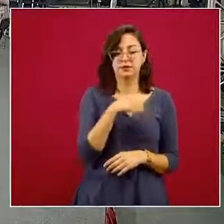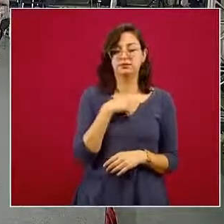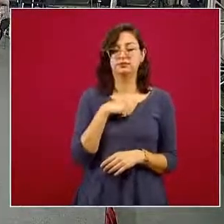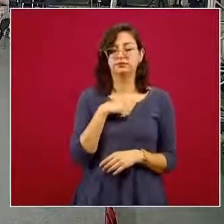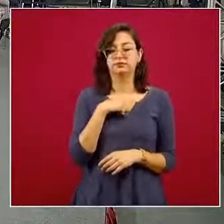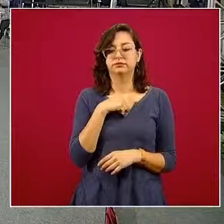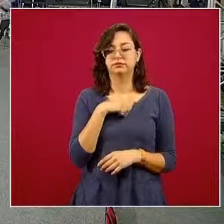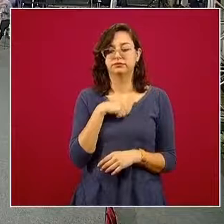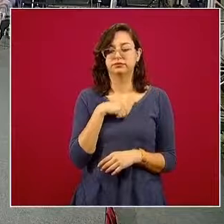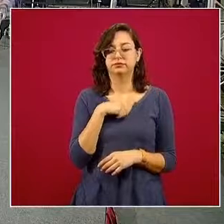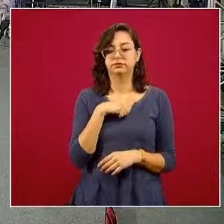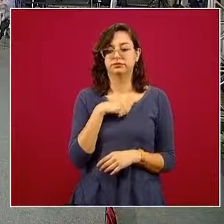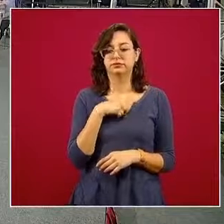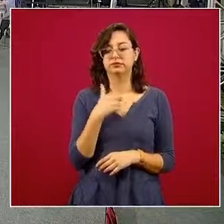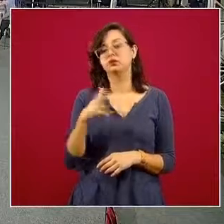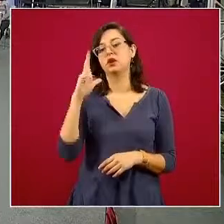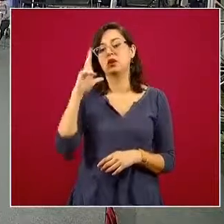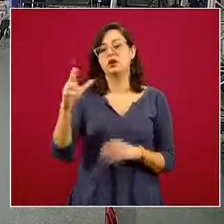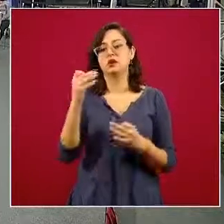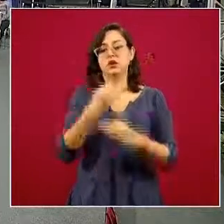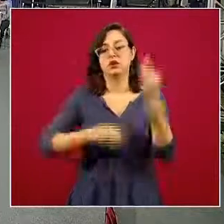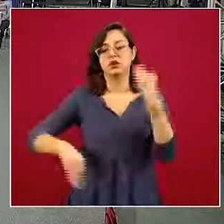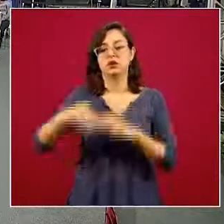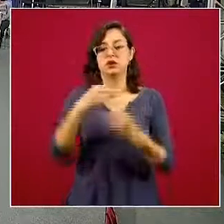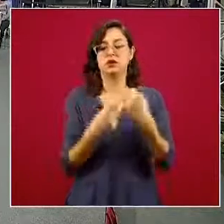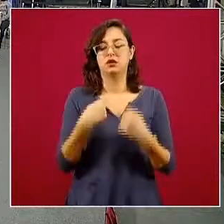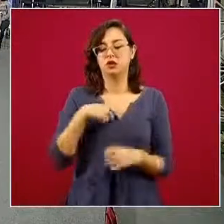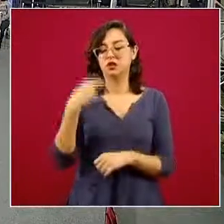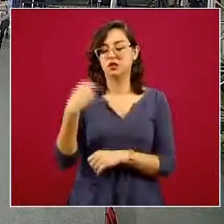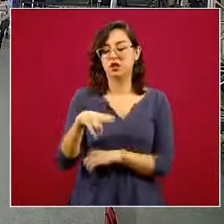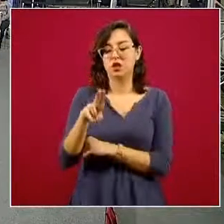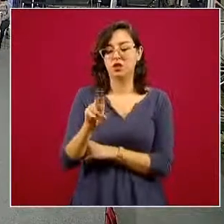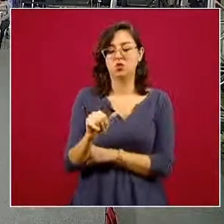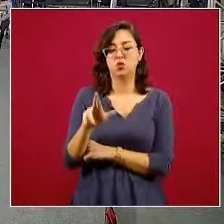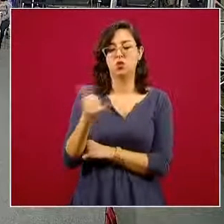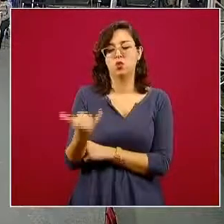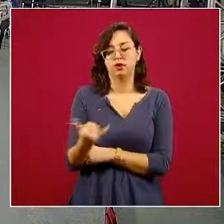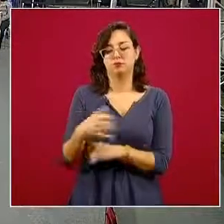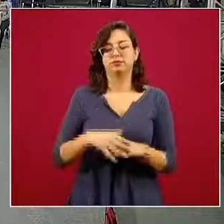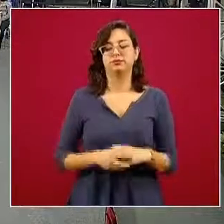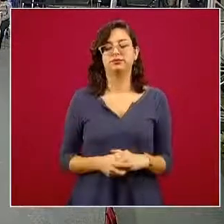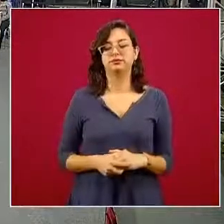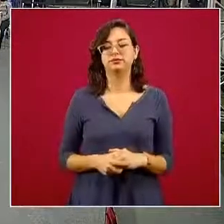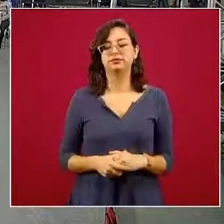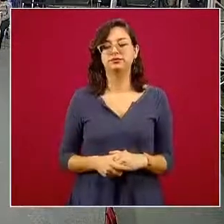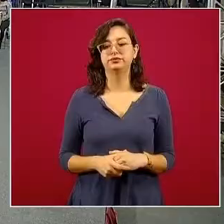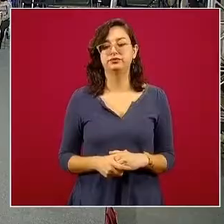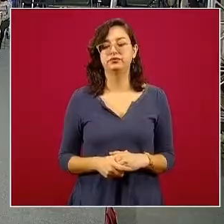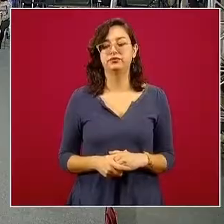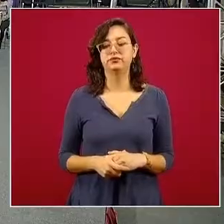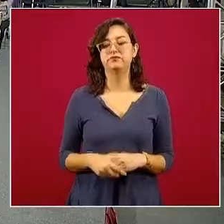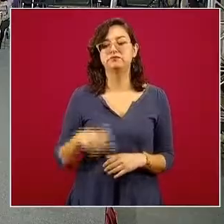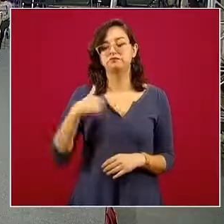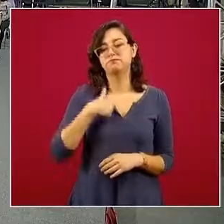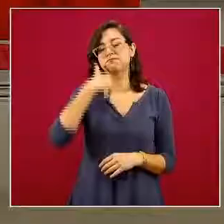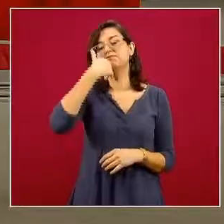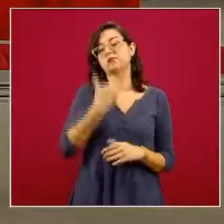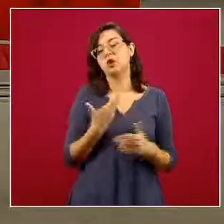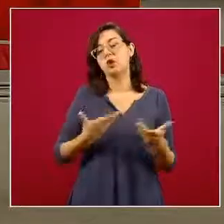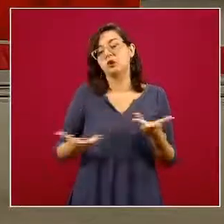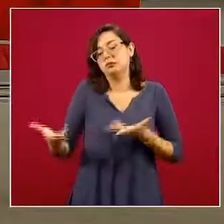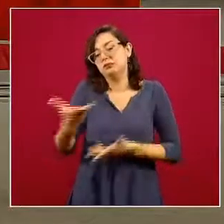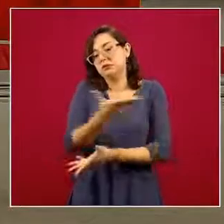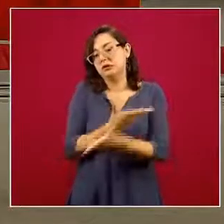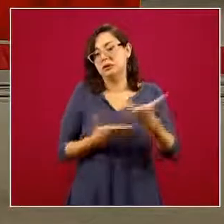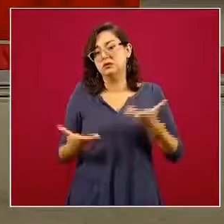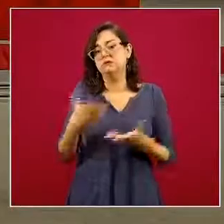exacto. Hola a todos y a todas, soy Nuri Fernández de la Caracola y quiero compartir una preocupación que quizás